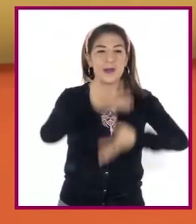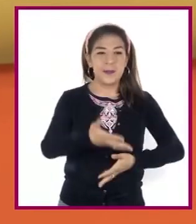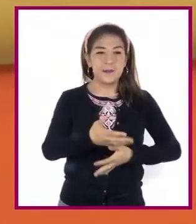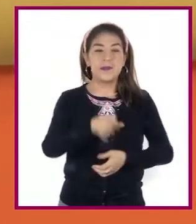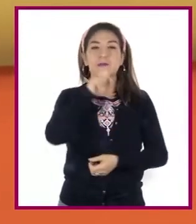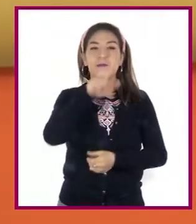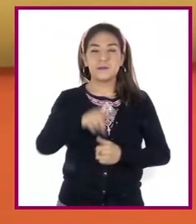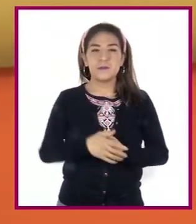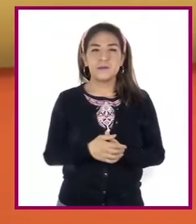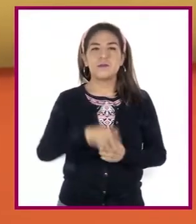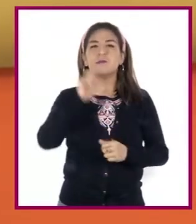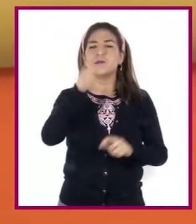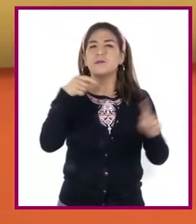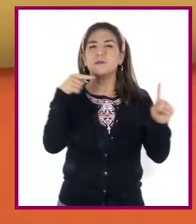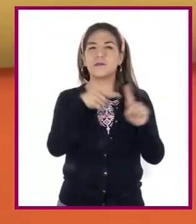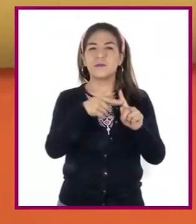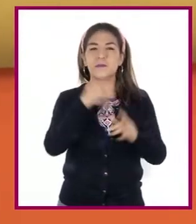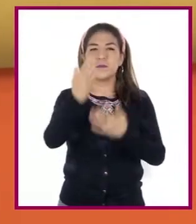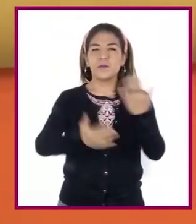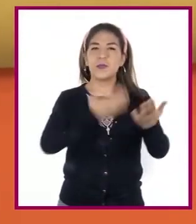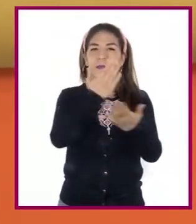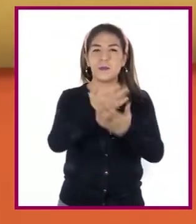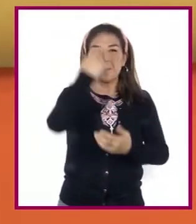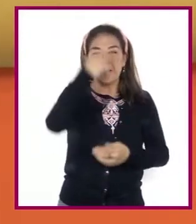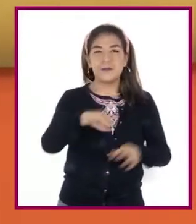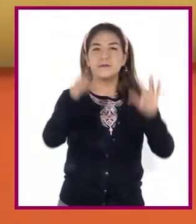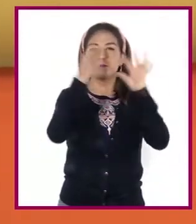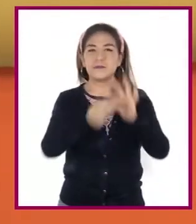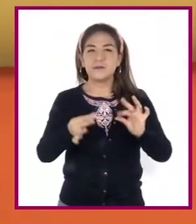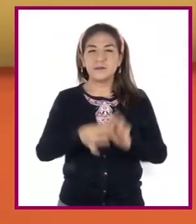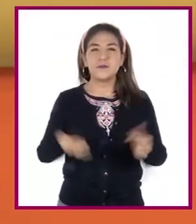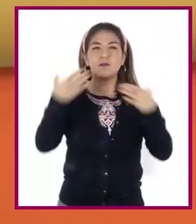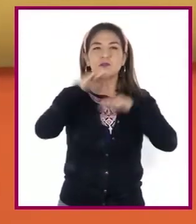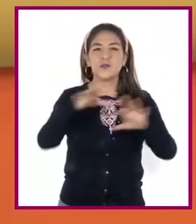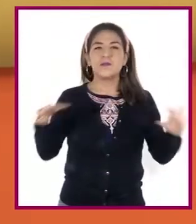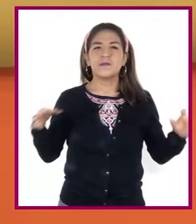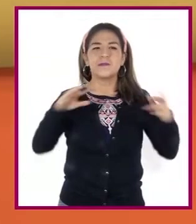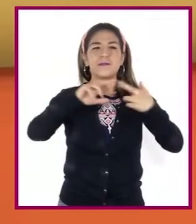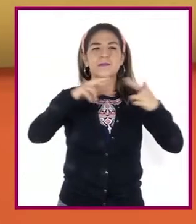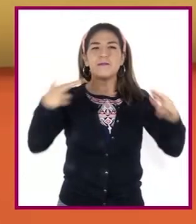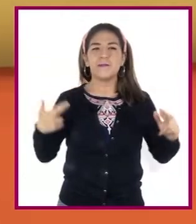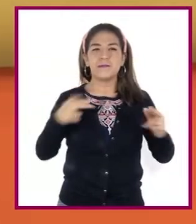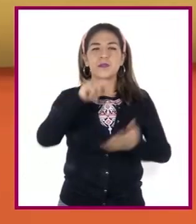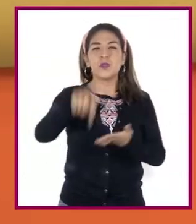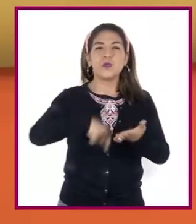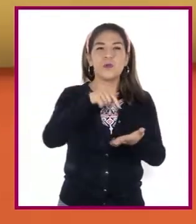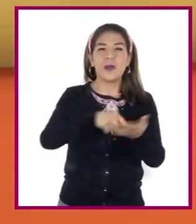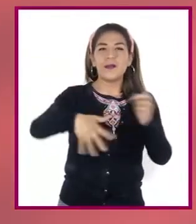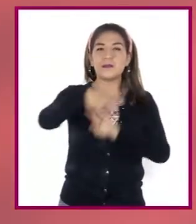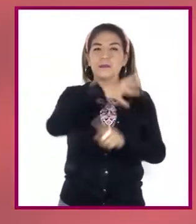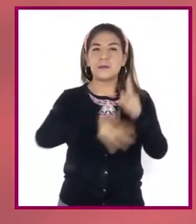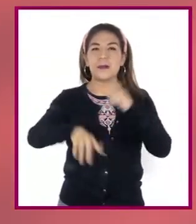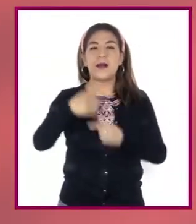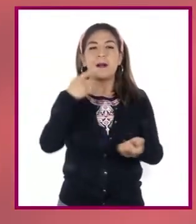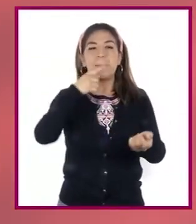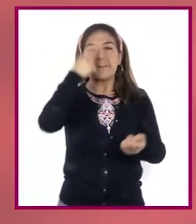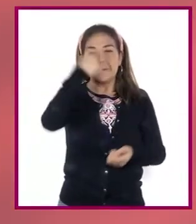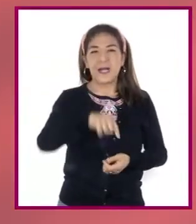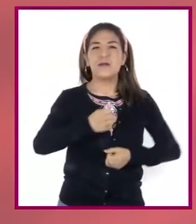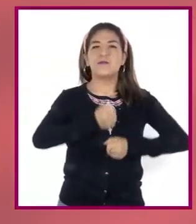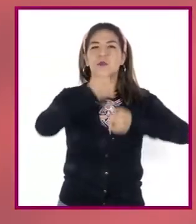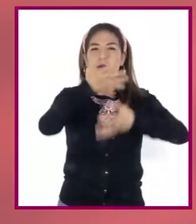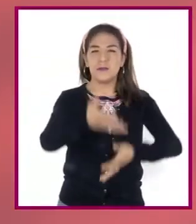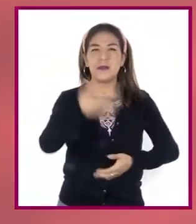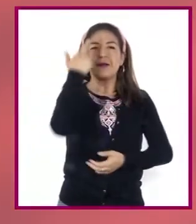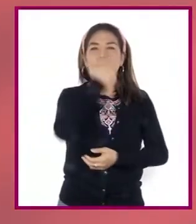particularmente nos concentraremos en el propósito de argumentar sobre la relación entre espacios y ambientes en poemas. Es decir,